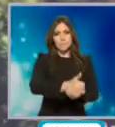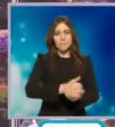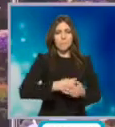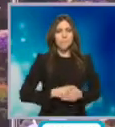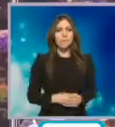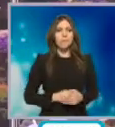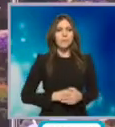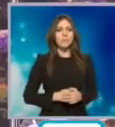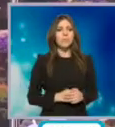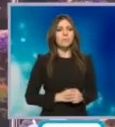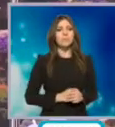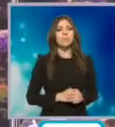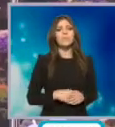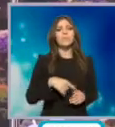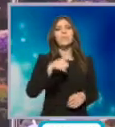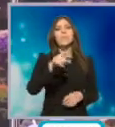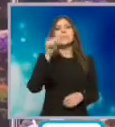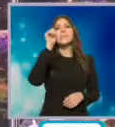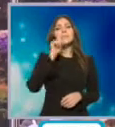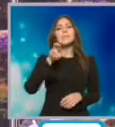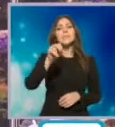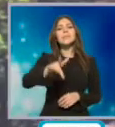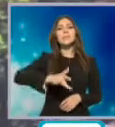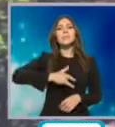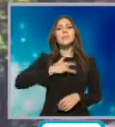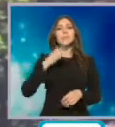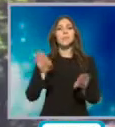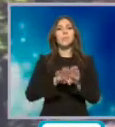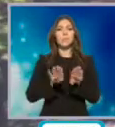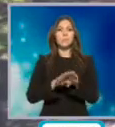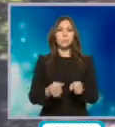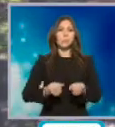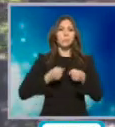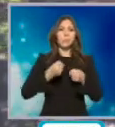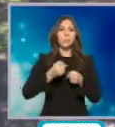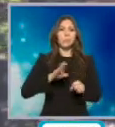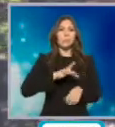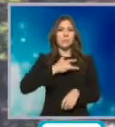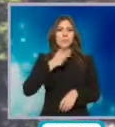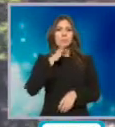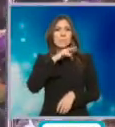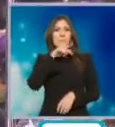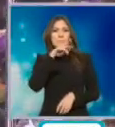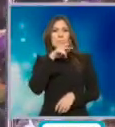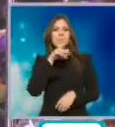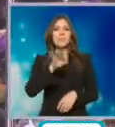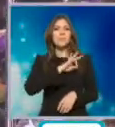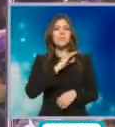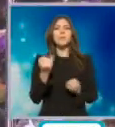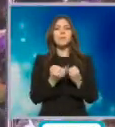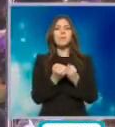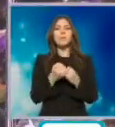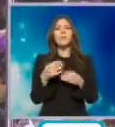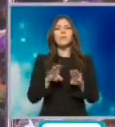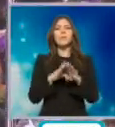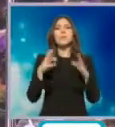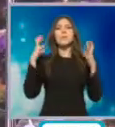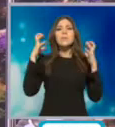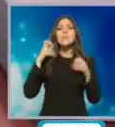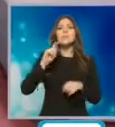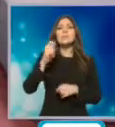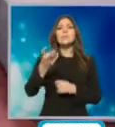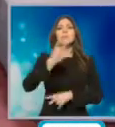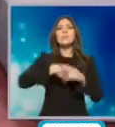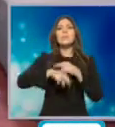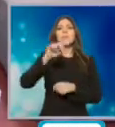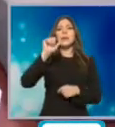más, y esa es la relación con, o sea, el tema de la angustia, o sea, todos estos síntomas que te digo pueden venir relacionados con ansiedad. En realidad, el ataque de pánico